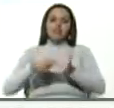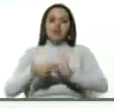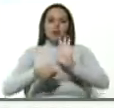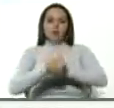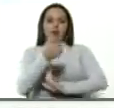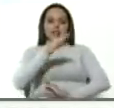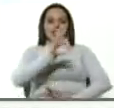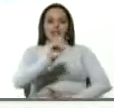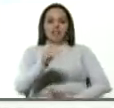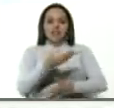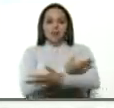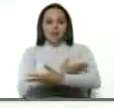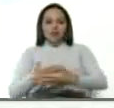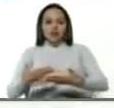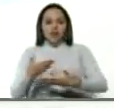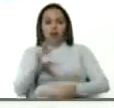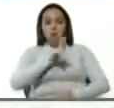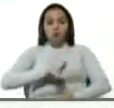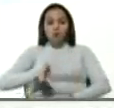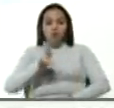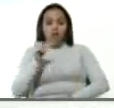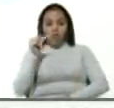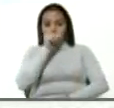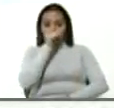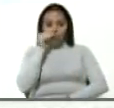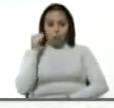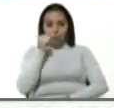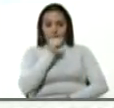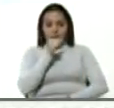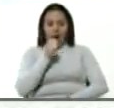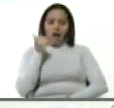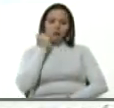que abusan de esta sustancia, de los que